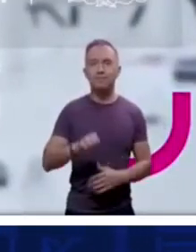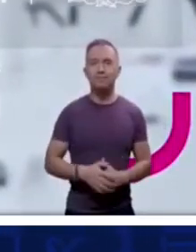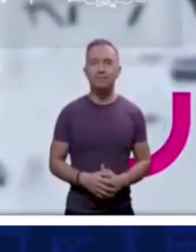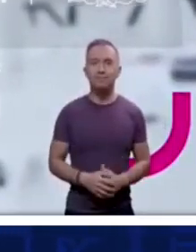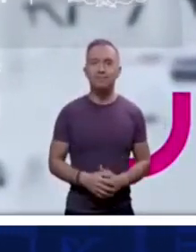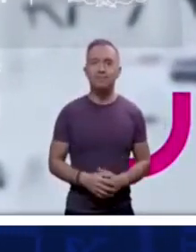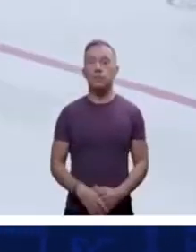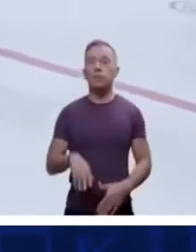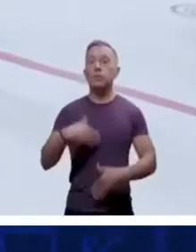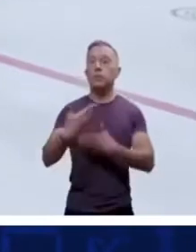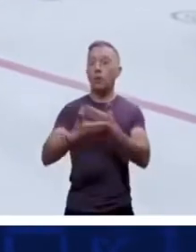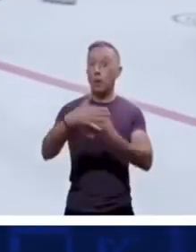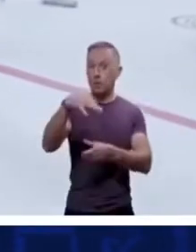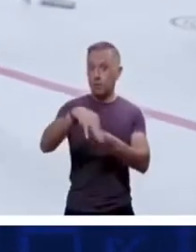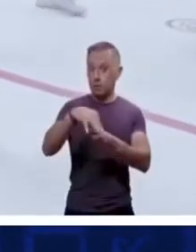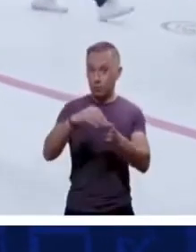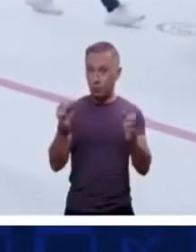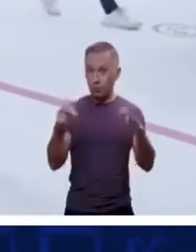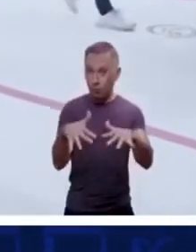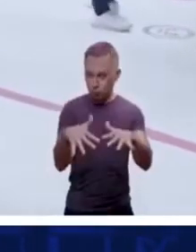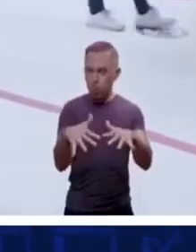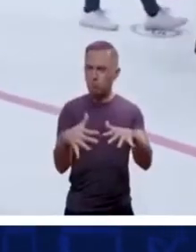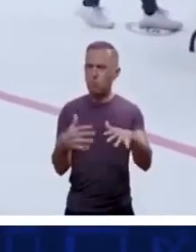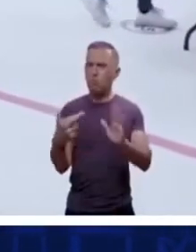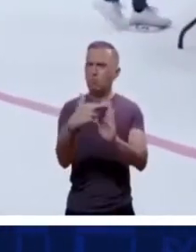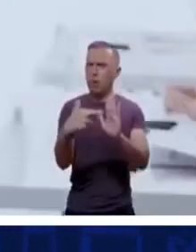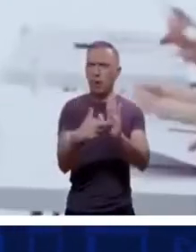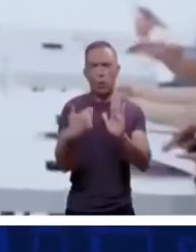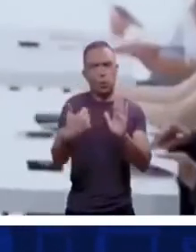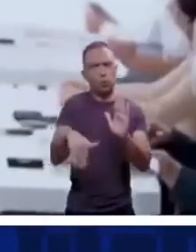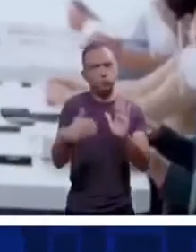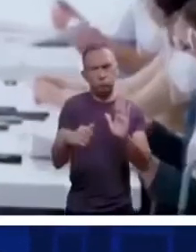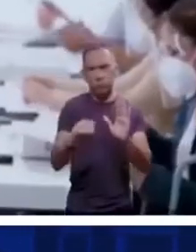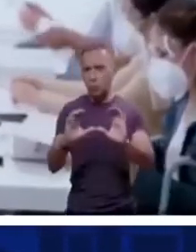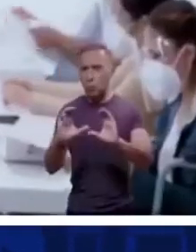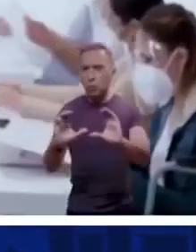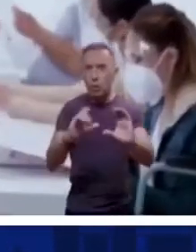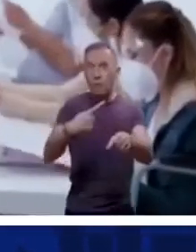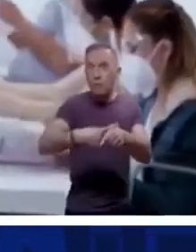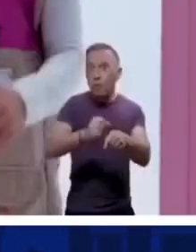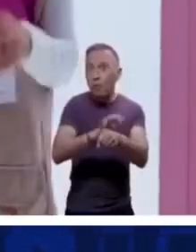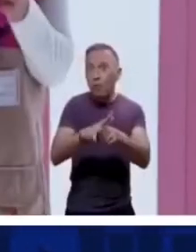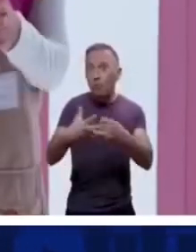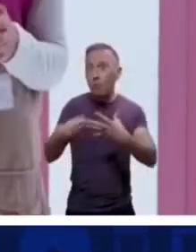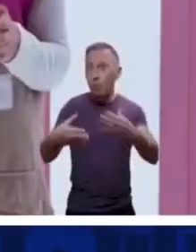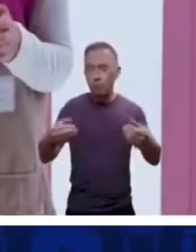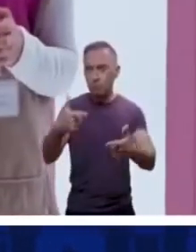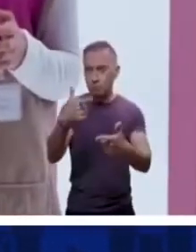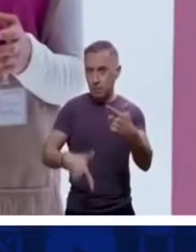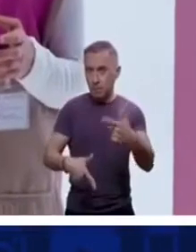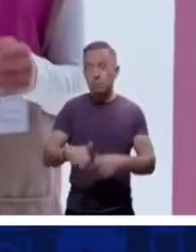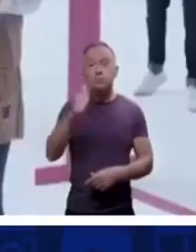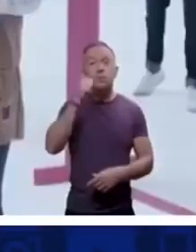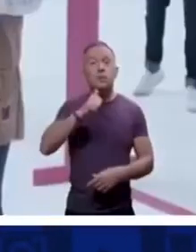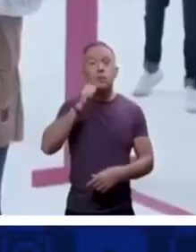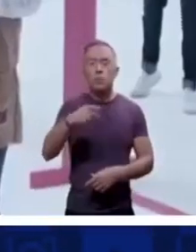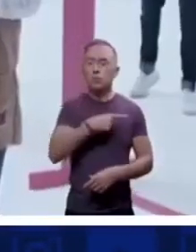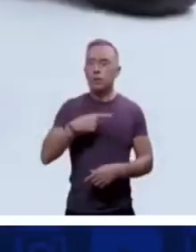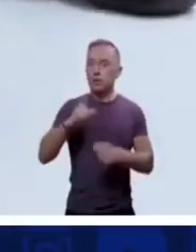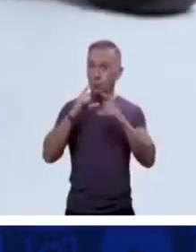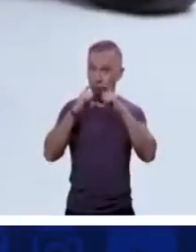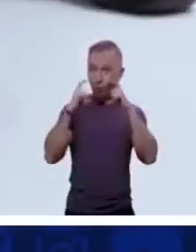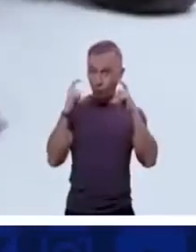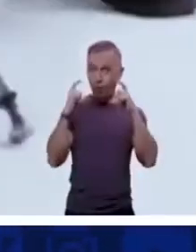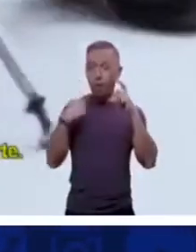plumón a hoy se autoriza pero te quiero contar que el marcador desarrollado por el ine para